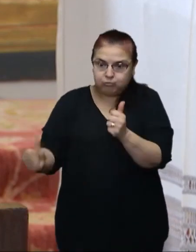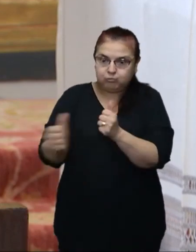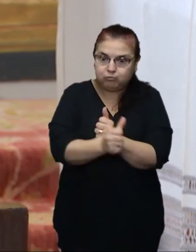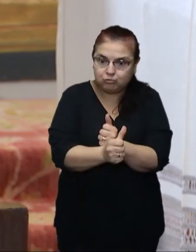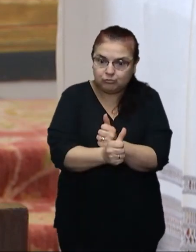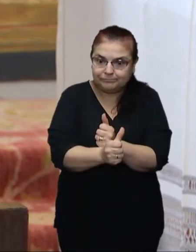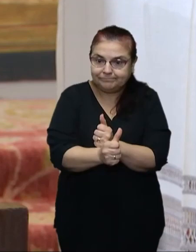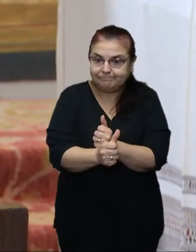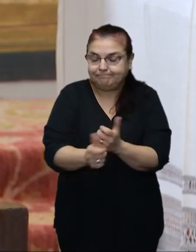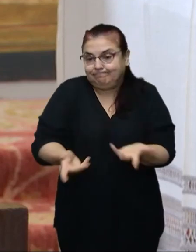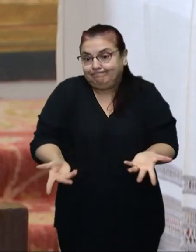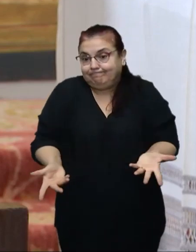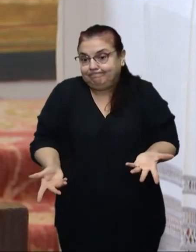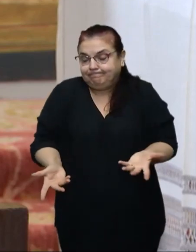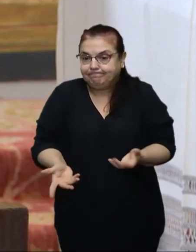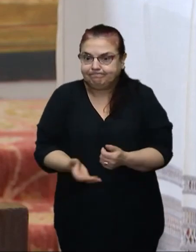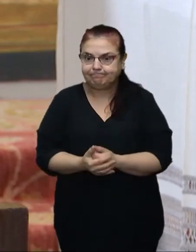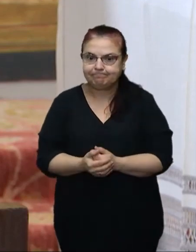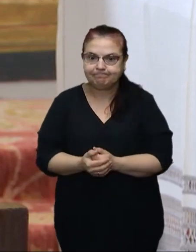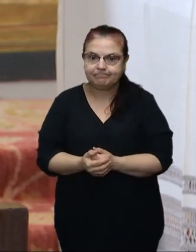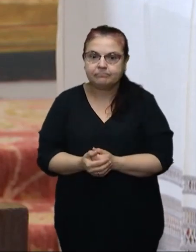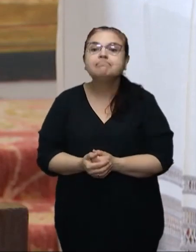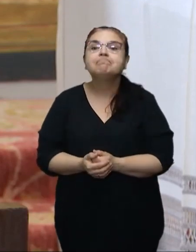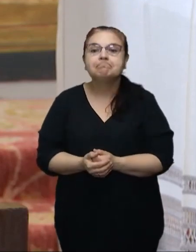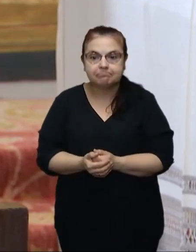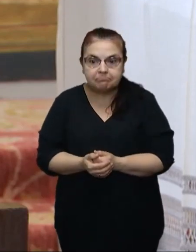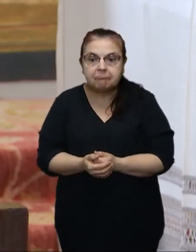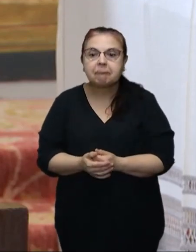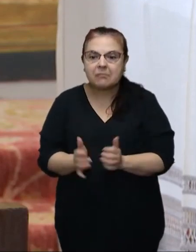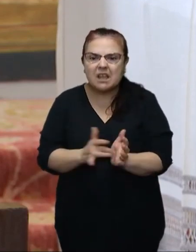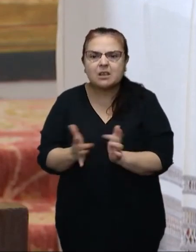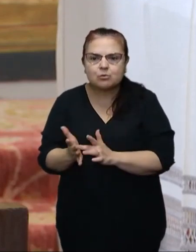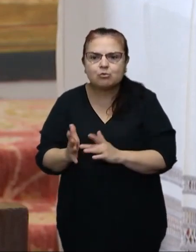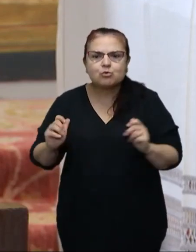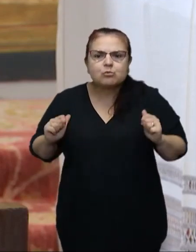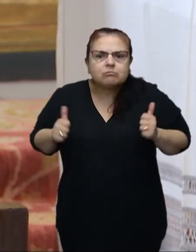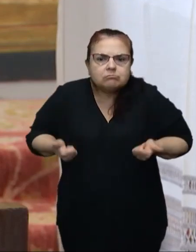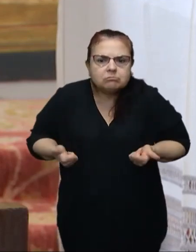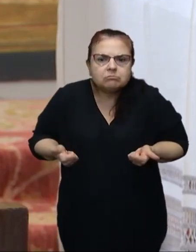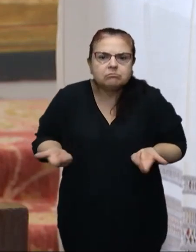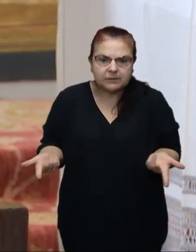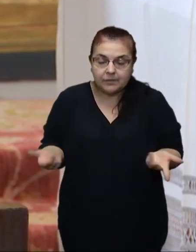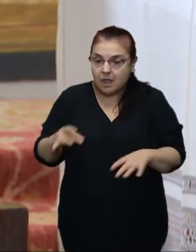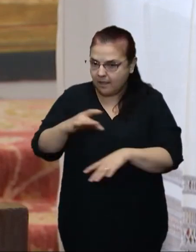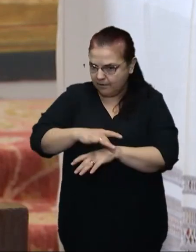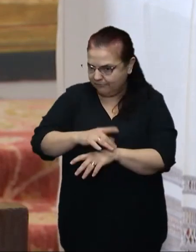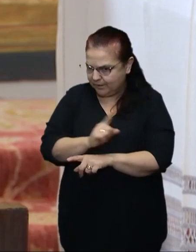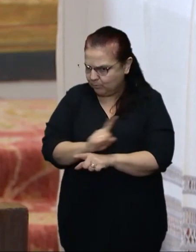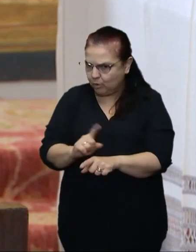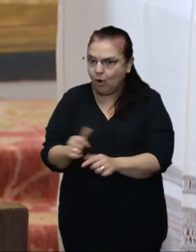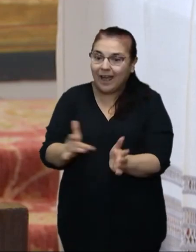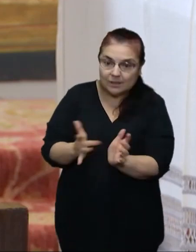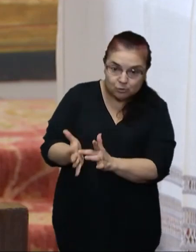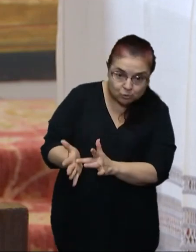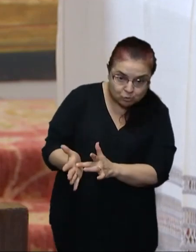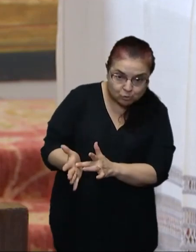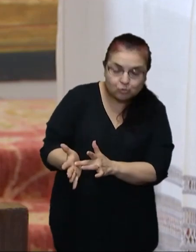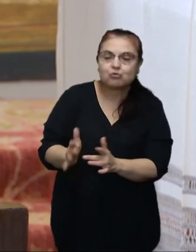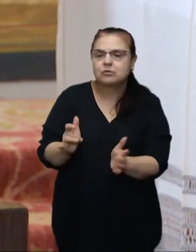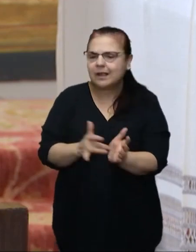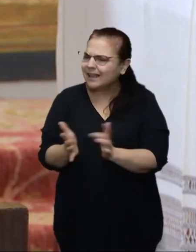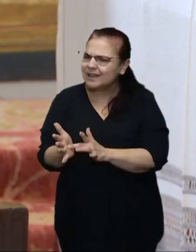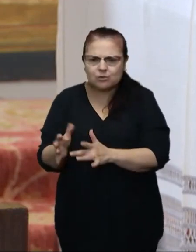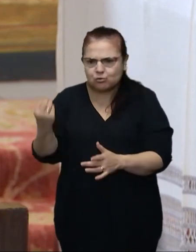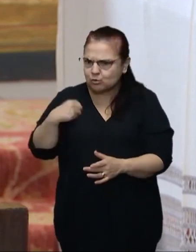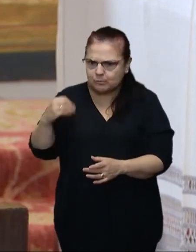adelantado. Y ahí viene la iniciativa de Jesús, no del enfermo, sino del propio